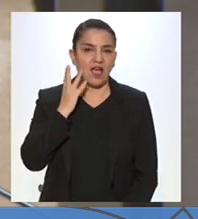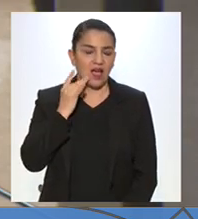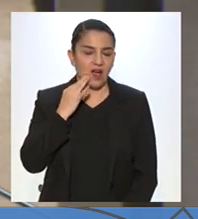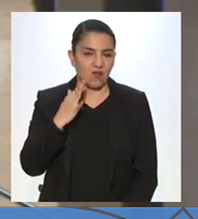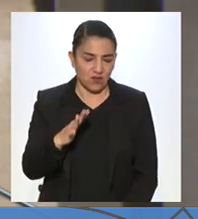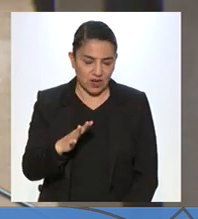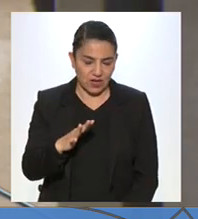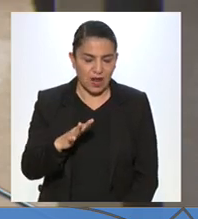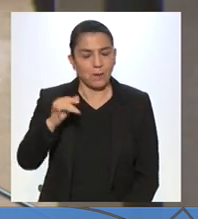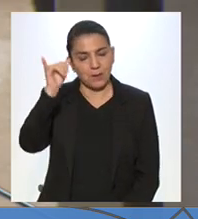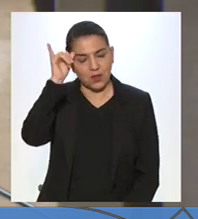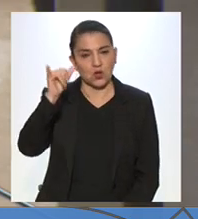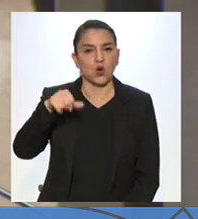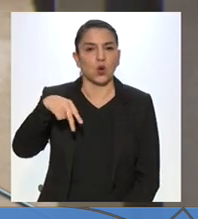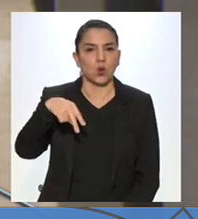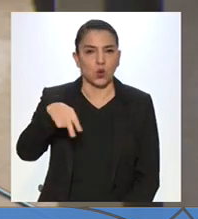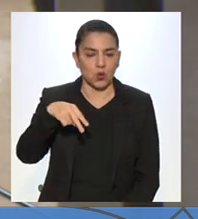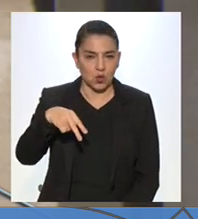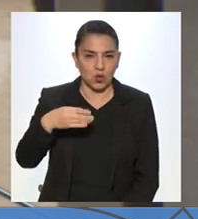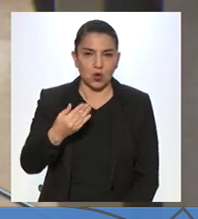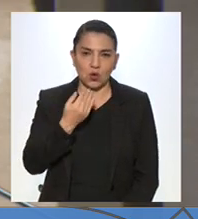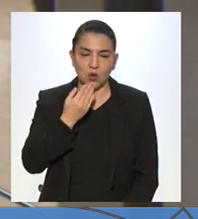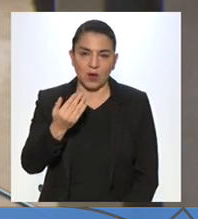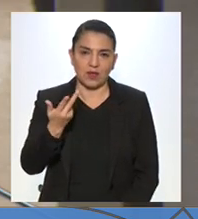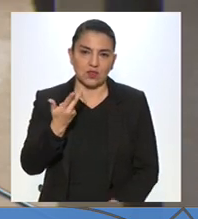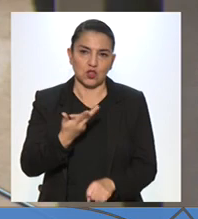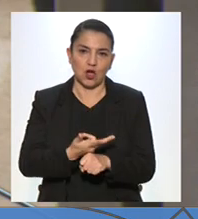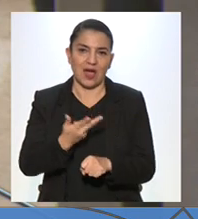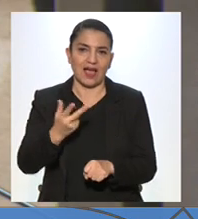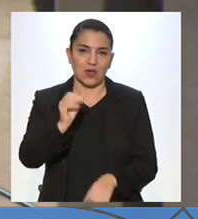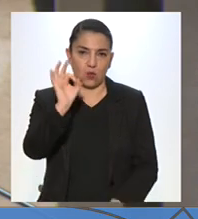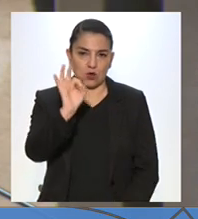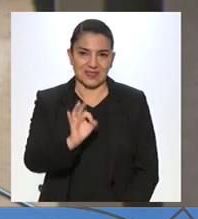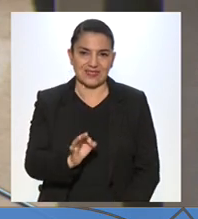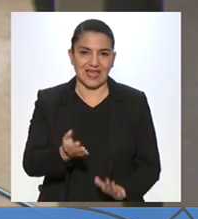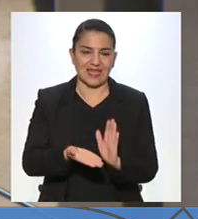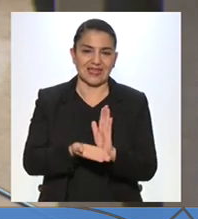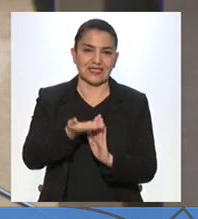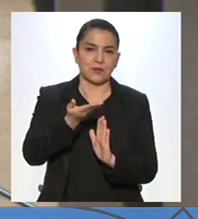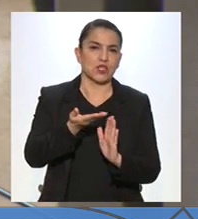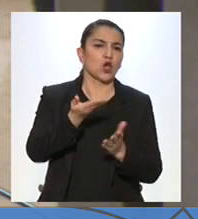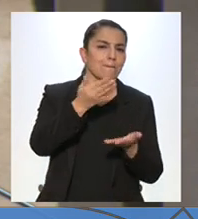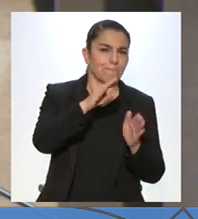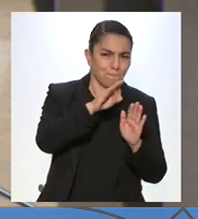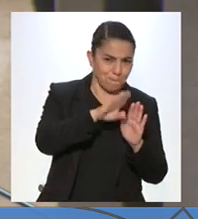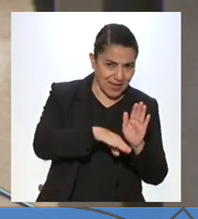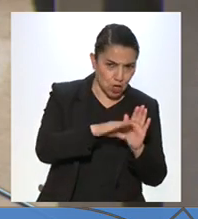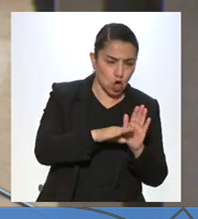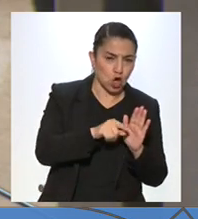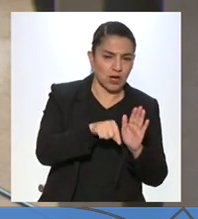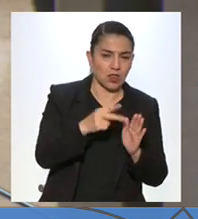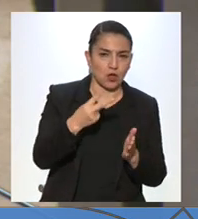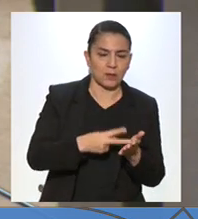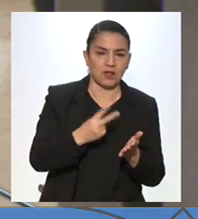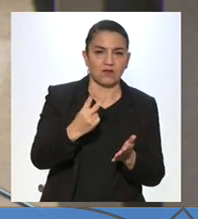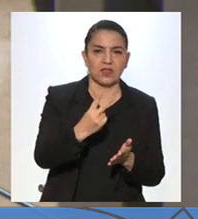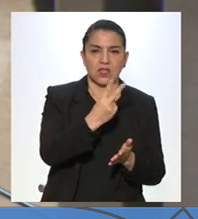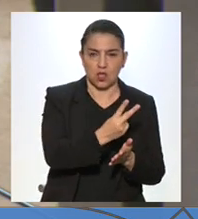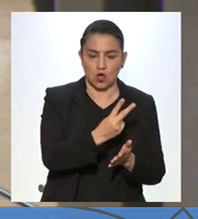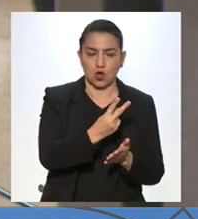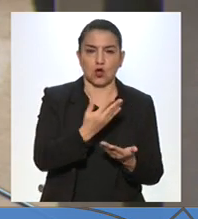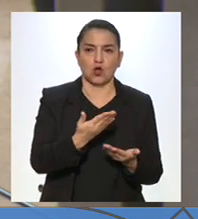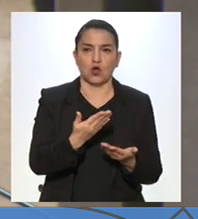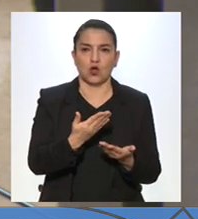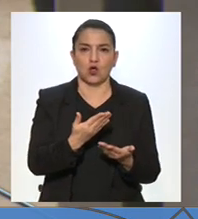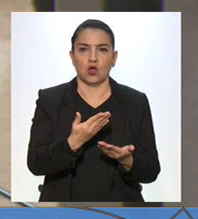junio, aun cuando tenemos tasas de crecimiento menores en el 2022-2023, el nivel de producto al que llegamos